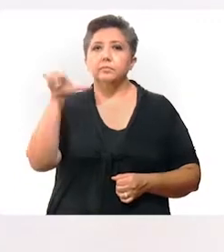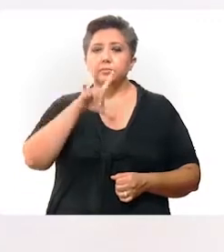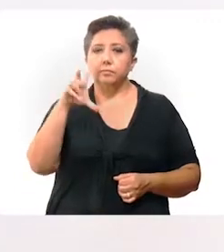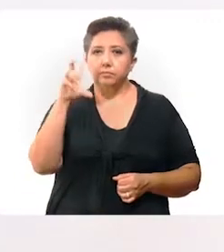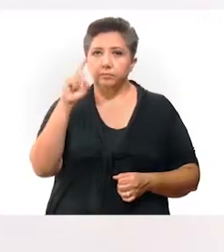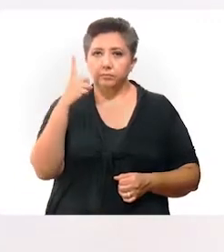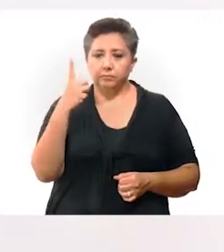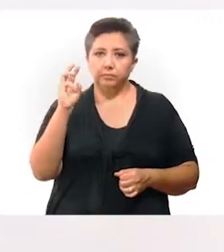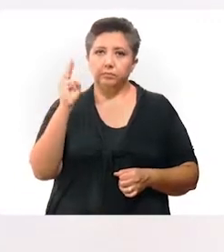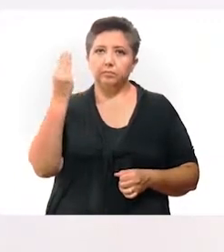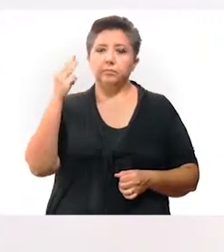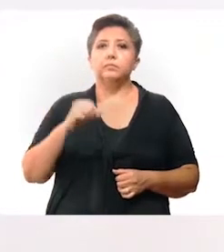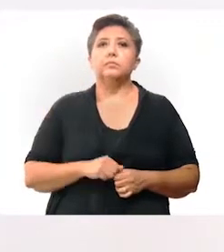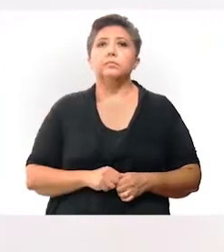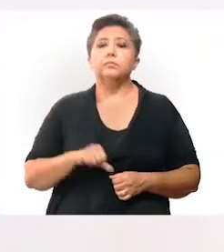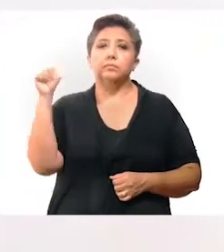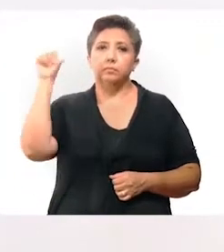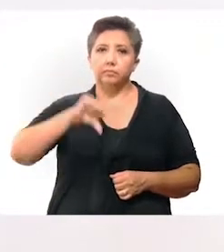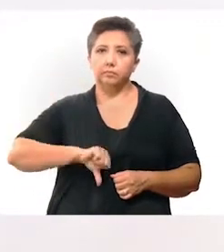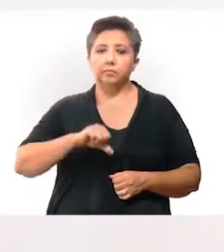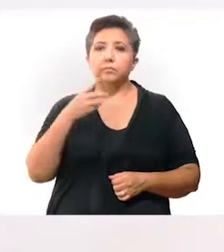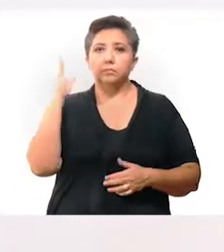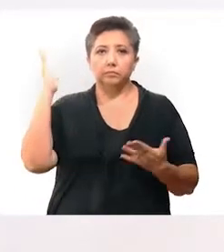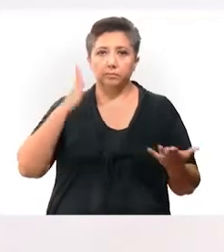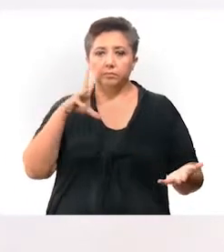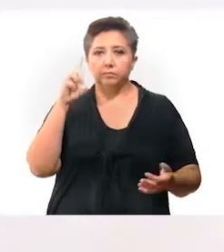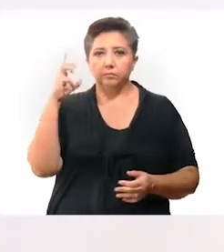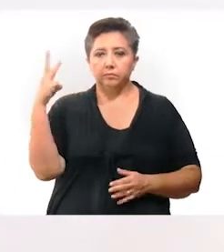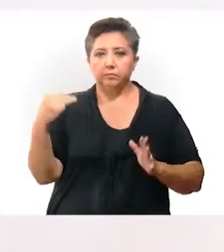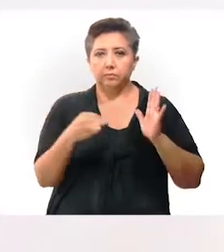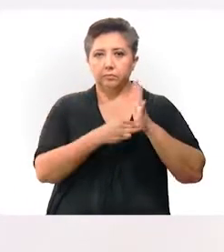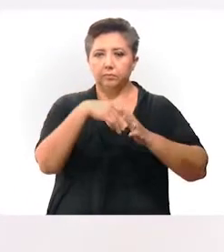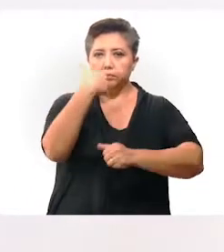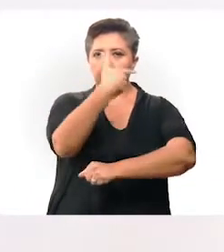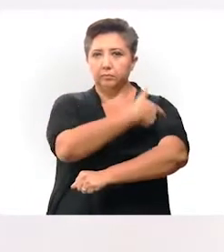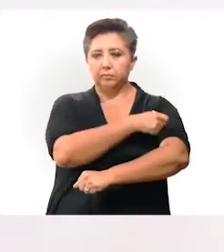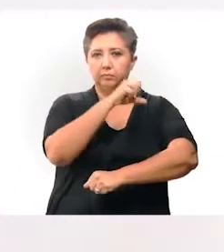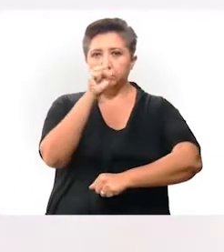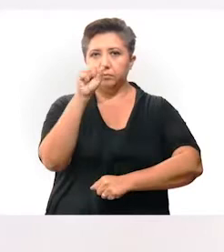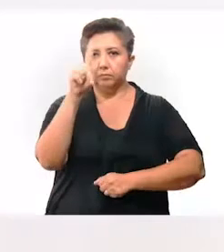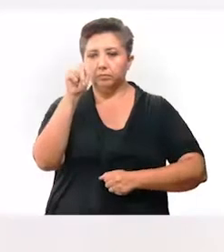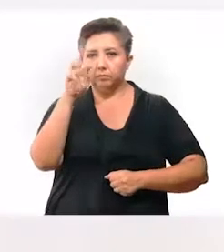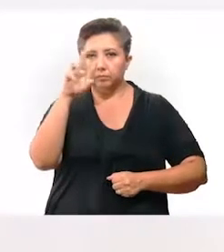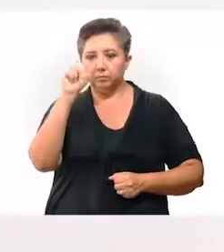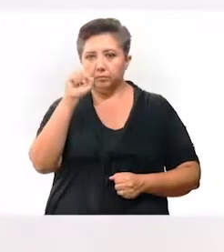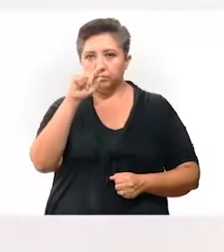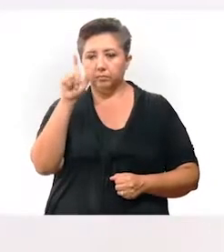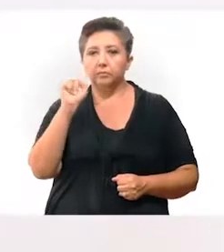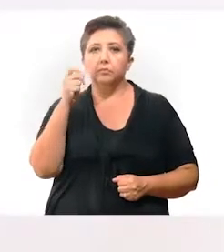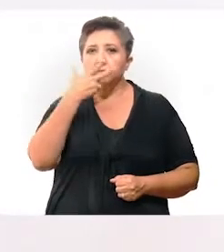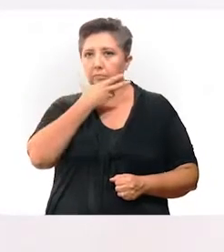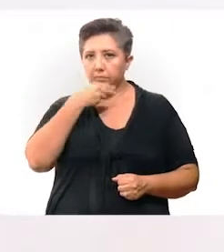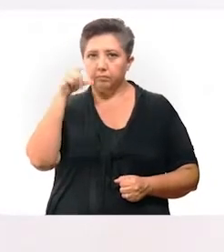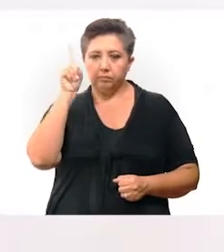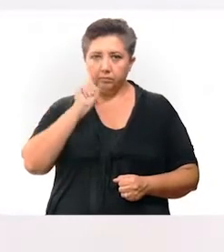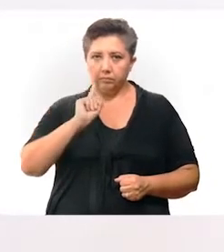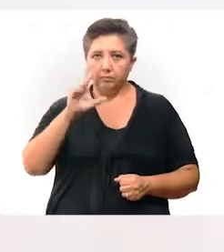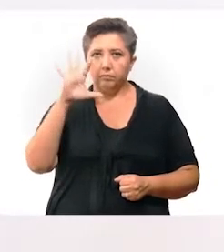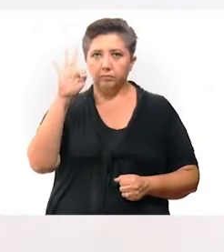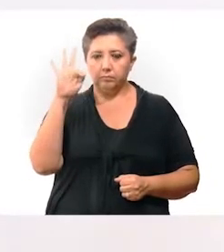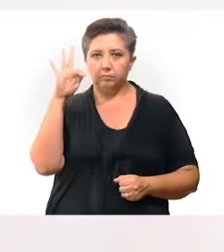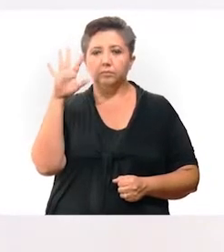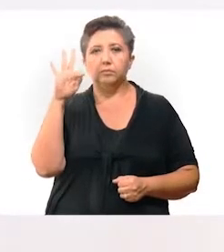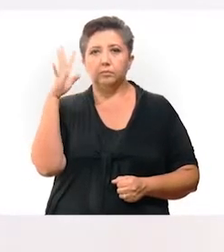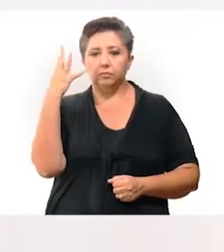lunes 31 de mayo. El día de hoy llegaron 33,000 dosis de la vacuna AstraZeneca destinadas a hombres y mujeres de 40 años